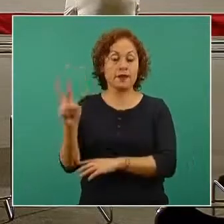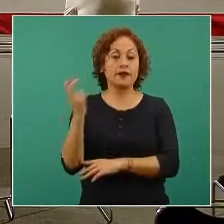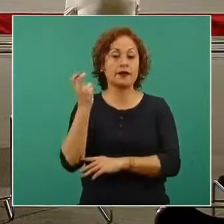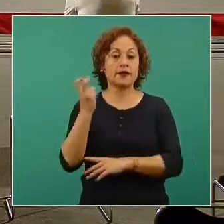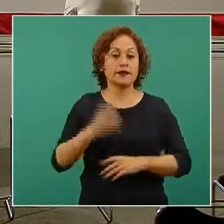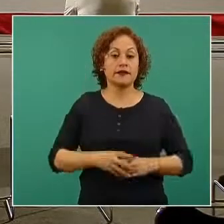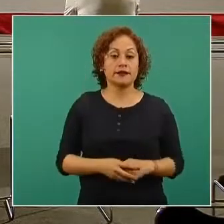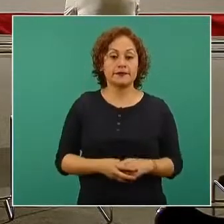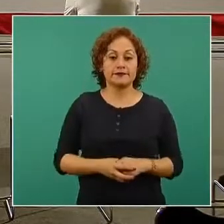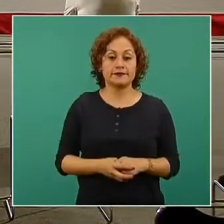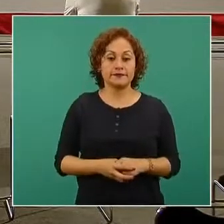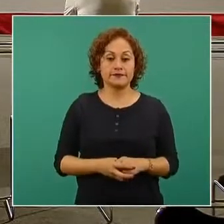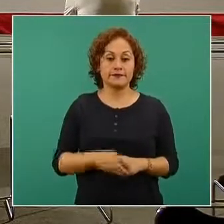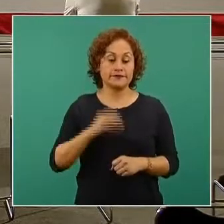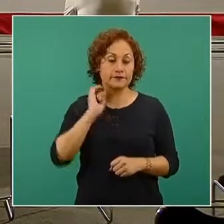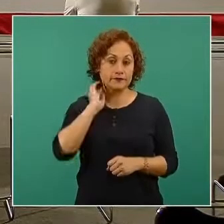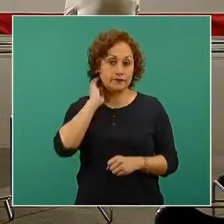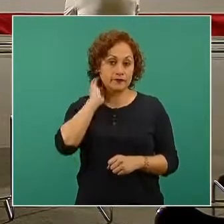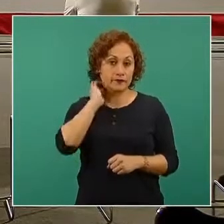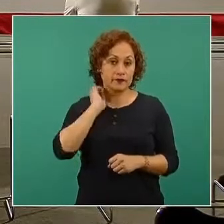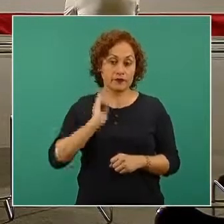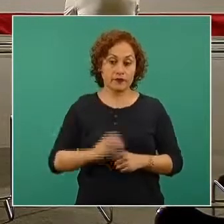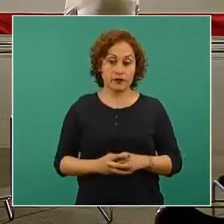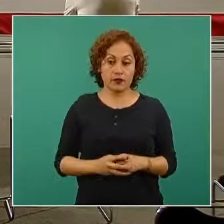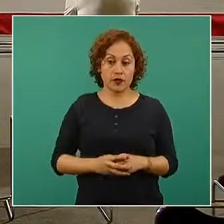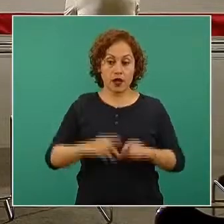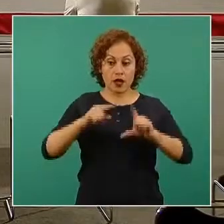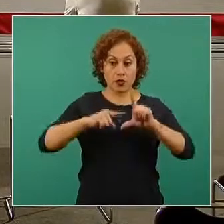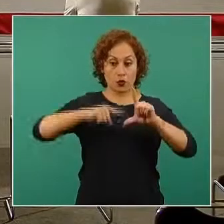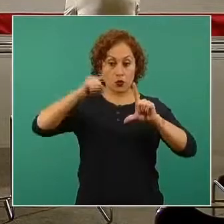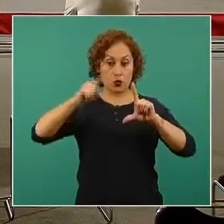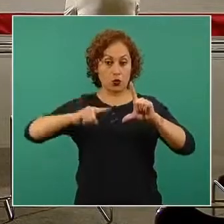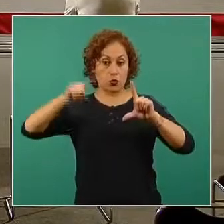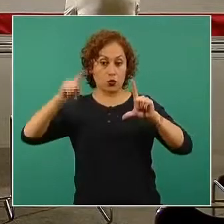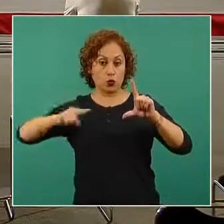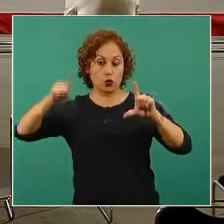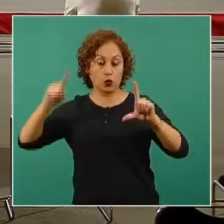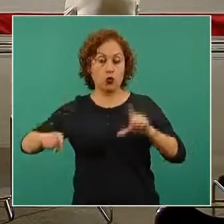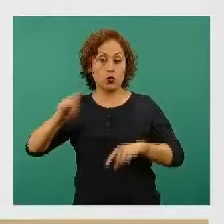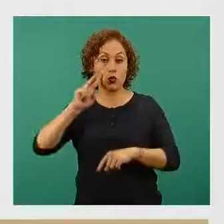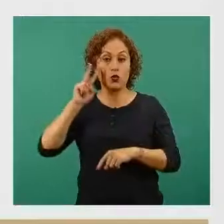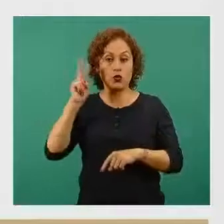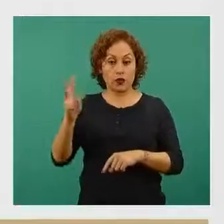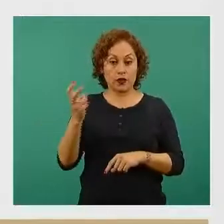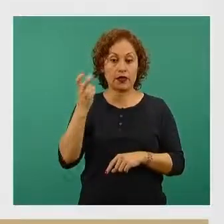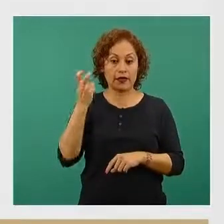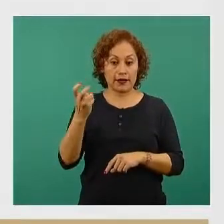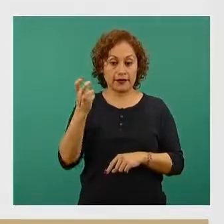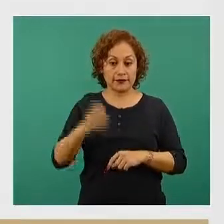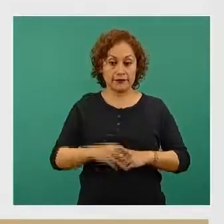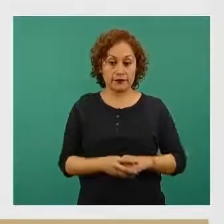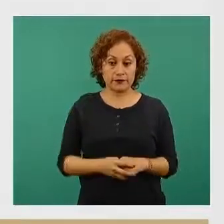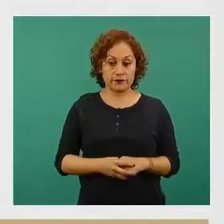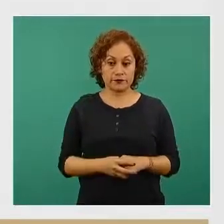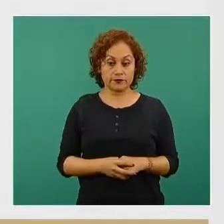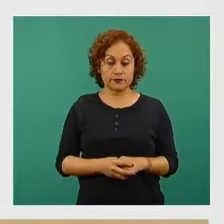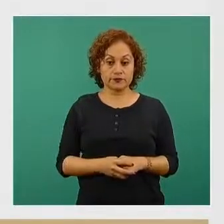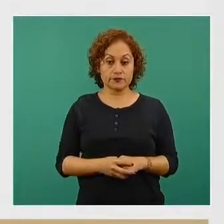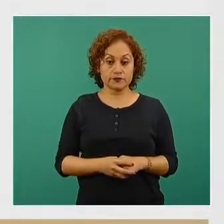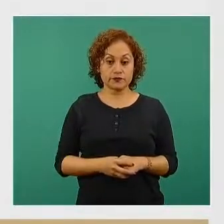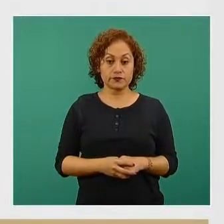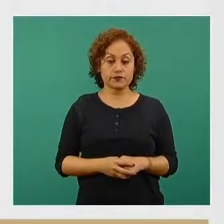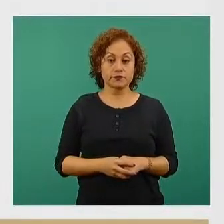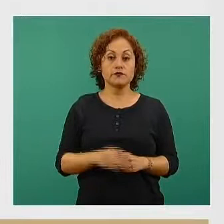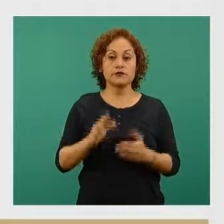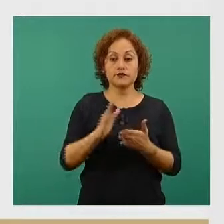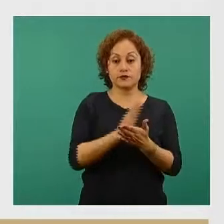de las líneas, las curvas que en este momento representan a estas regiones y en donde aquí sí podemos o dividimos lo